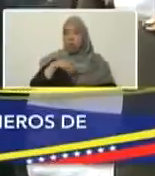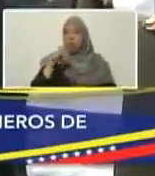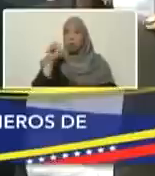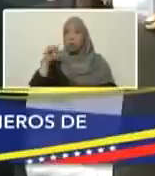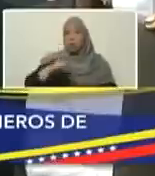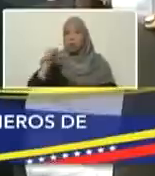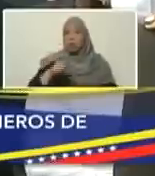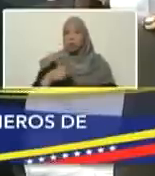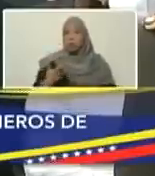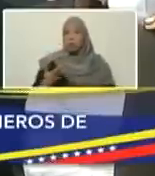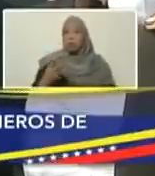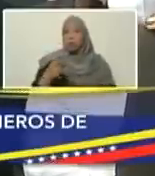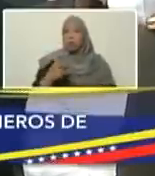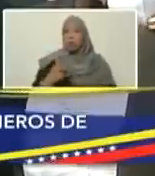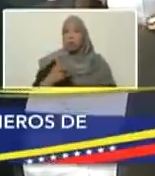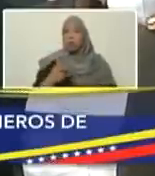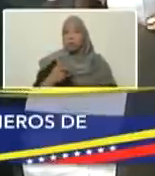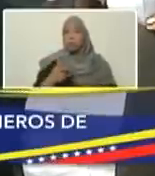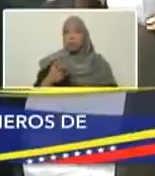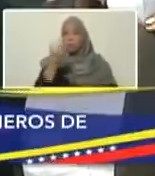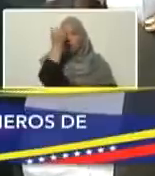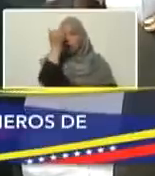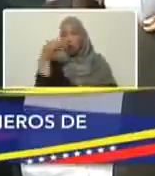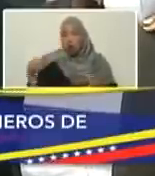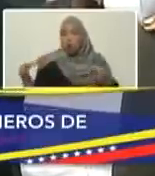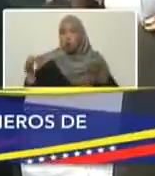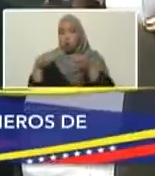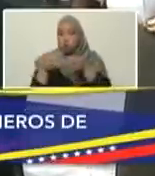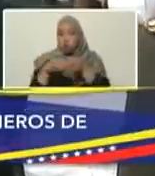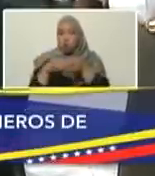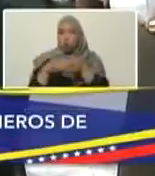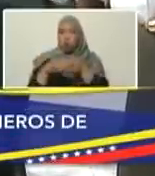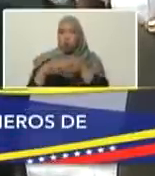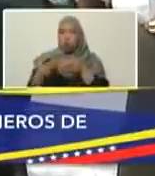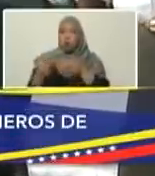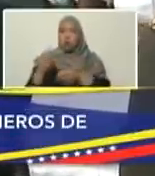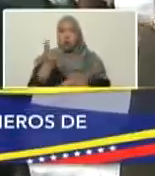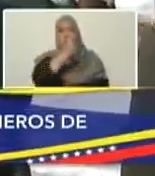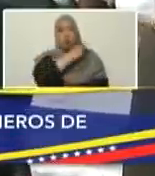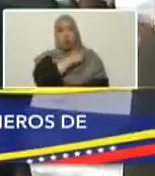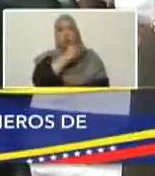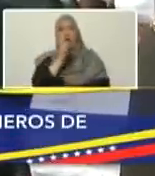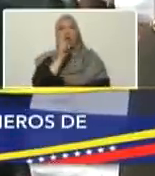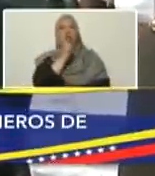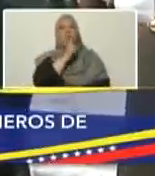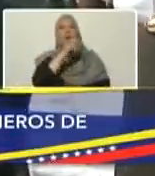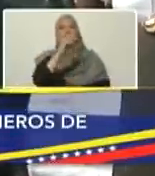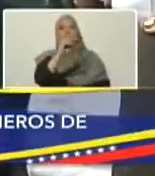¿Ah? Estaba al frente de la Academia el general Osorio.